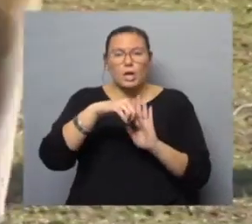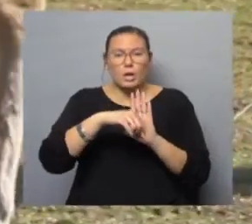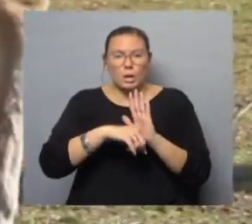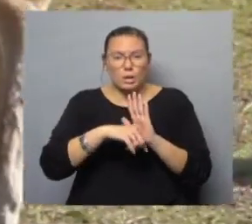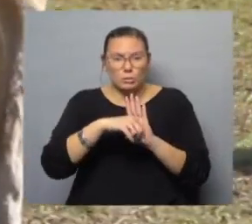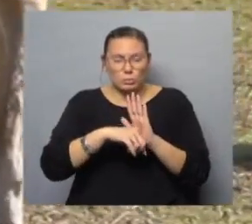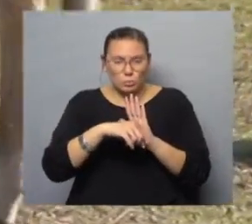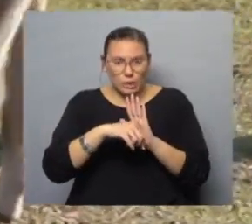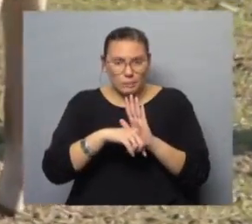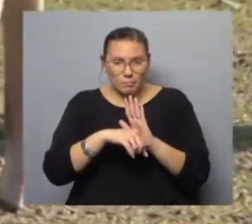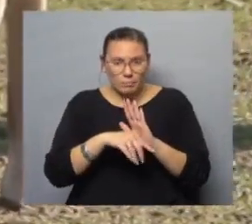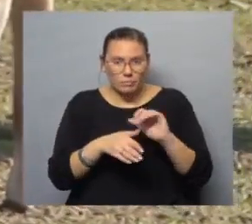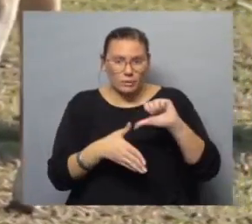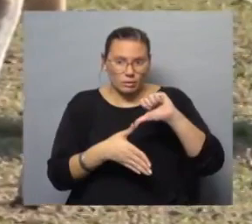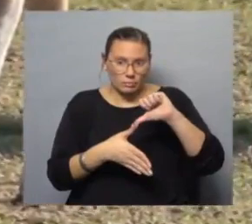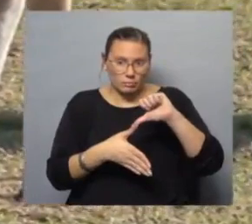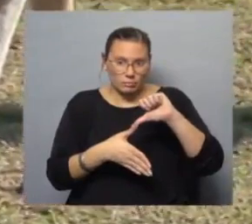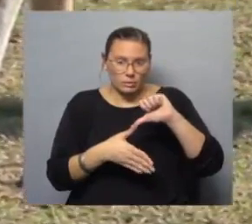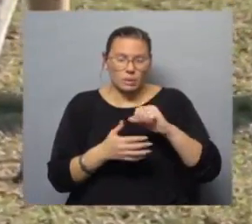continente sudamericano.